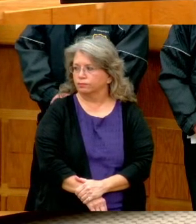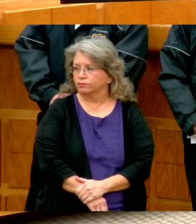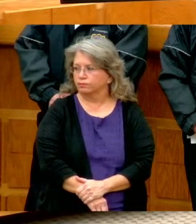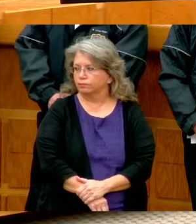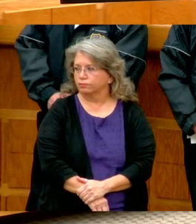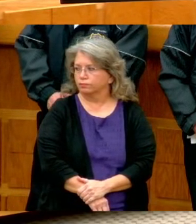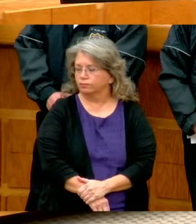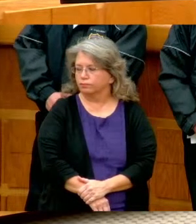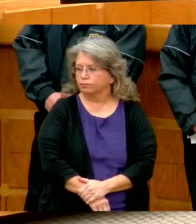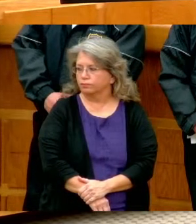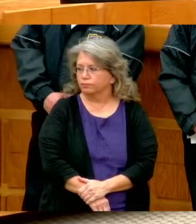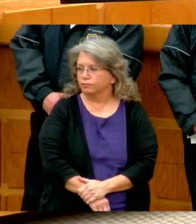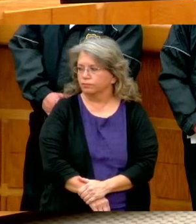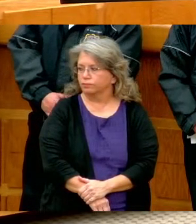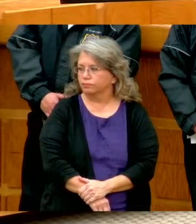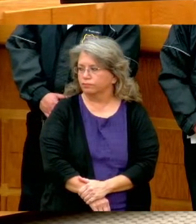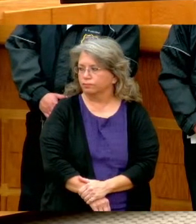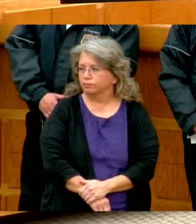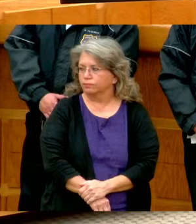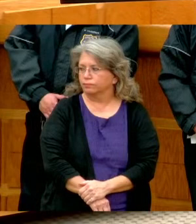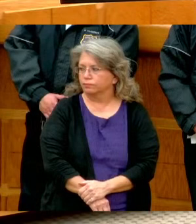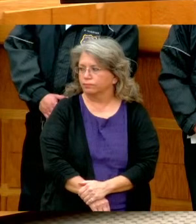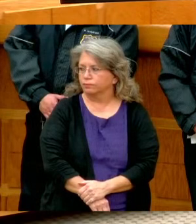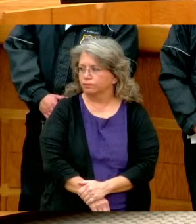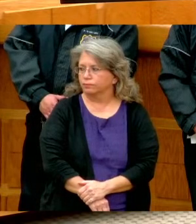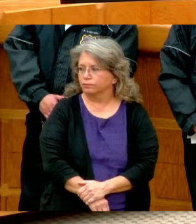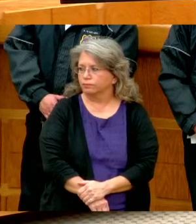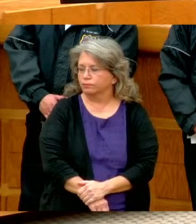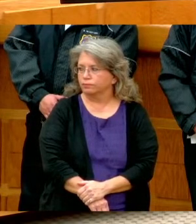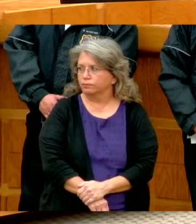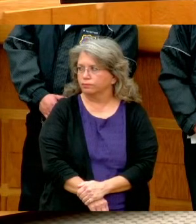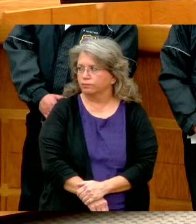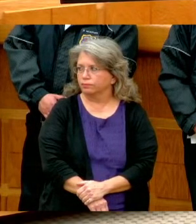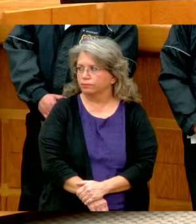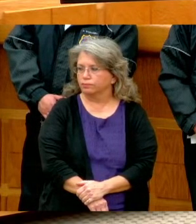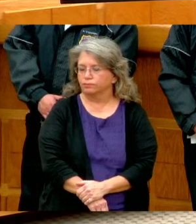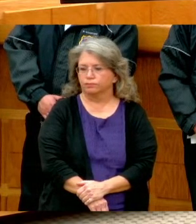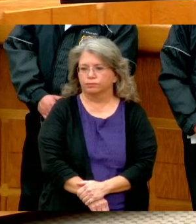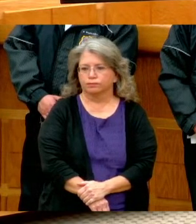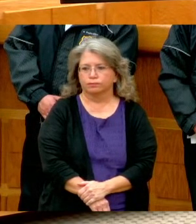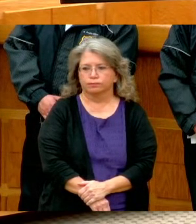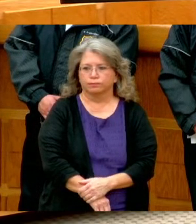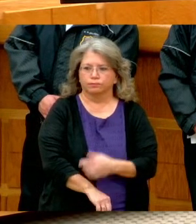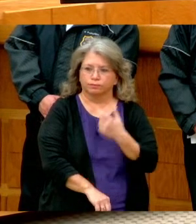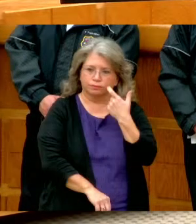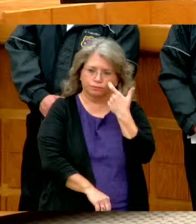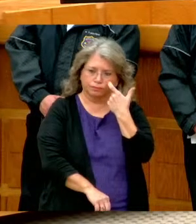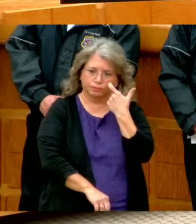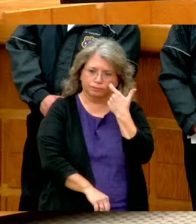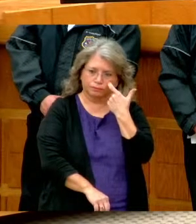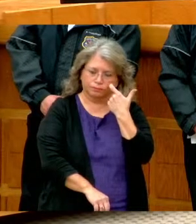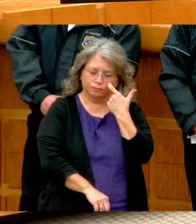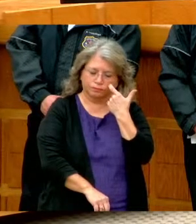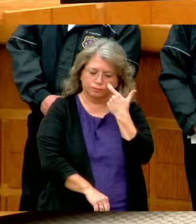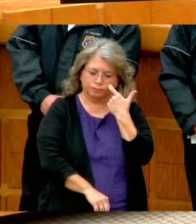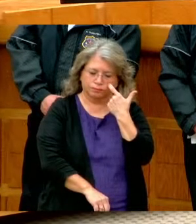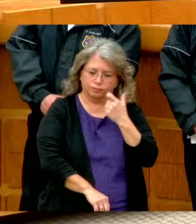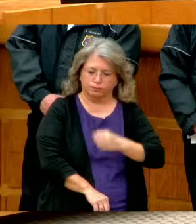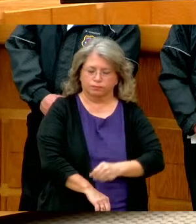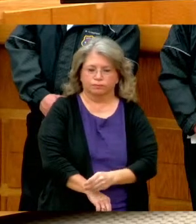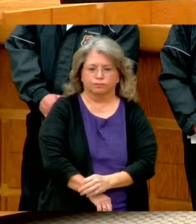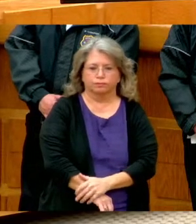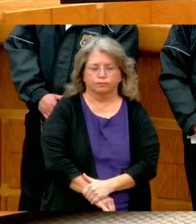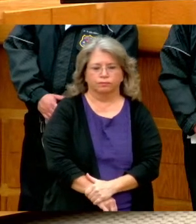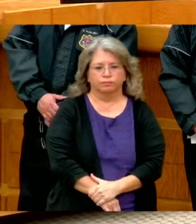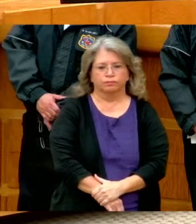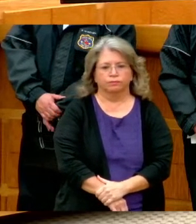e incidencia de enfermedades que hacen del COVID una enfermedad mortal. Recuerde seguir tomando todas sus precauciones, use un cubrebocas, lave sus